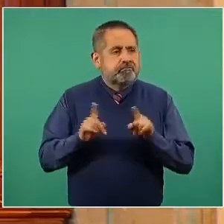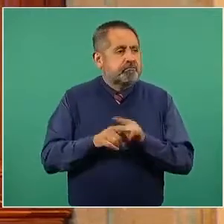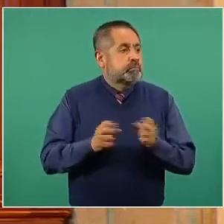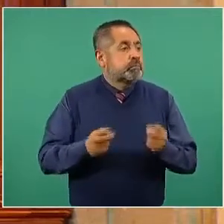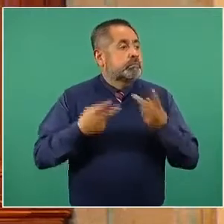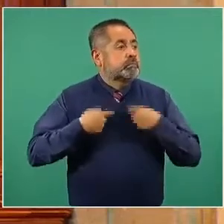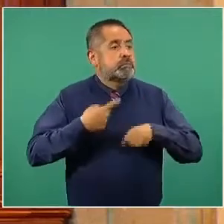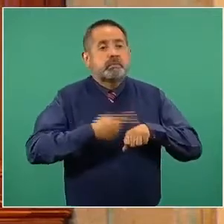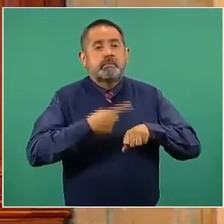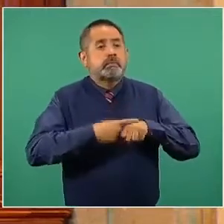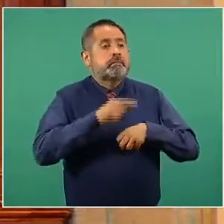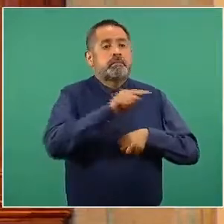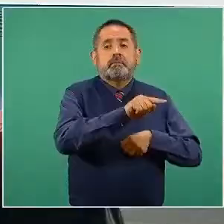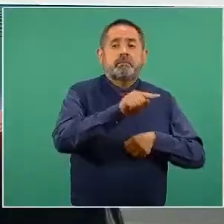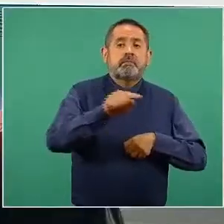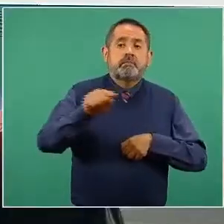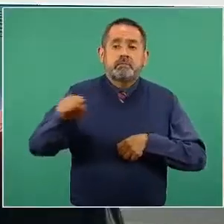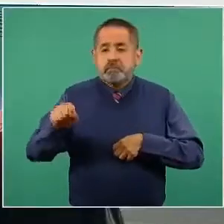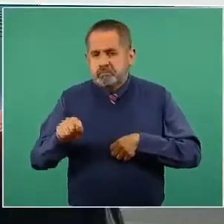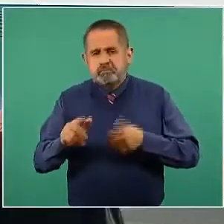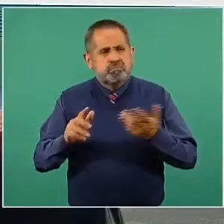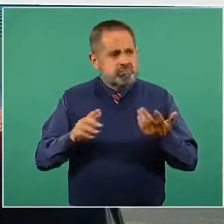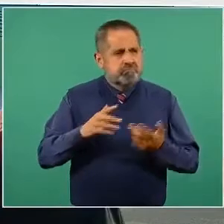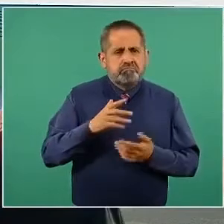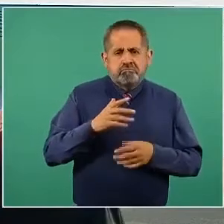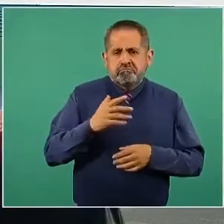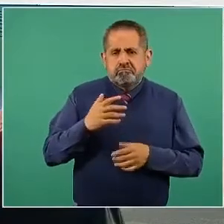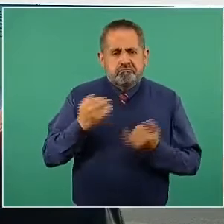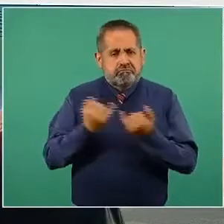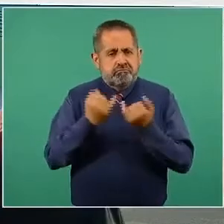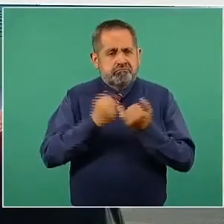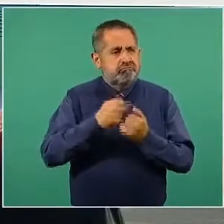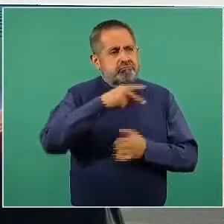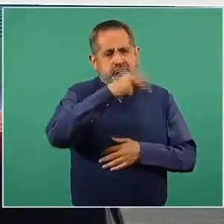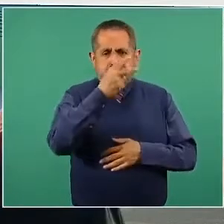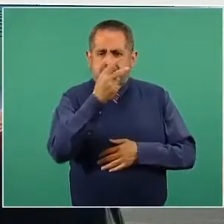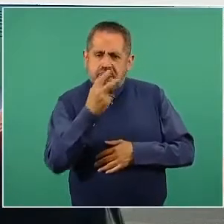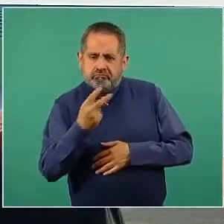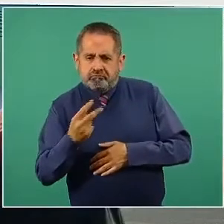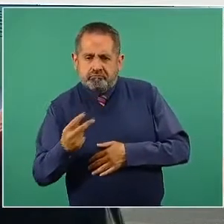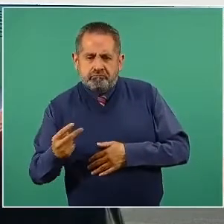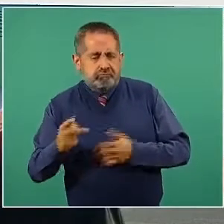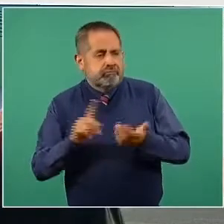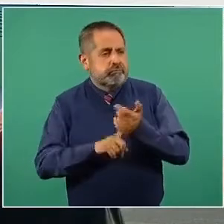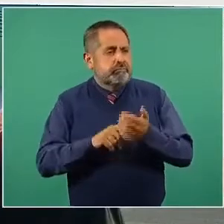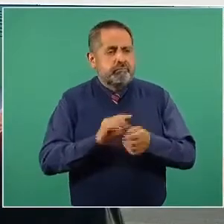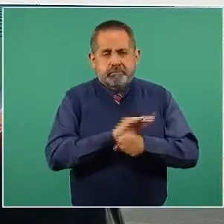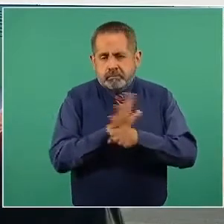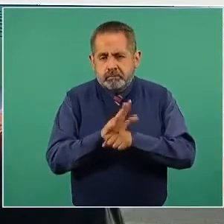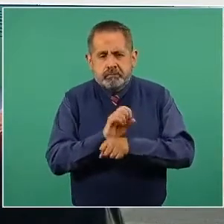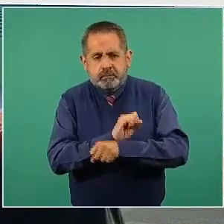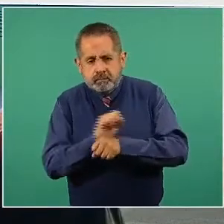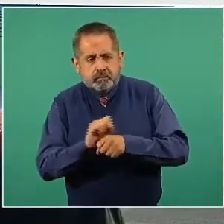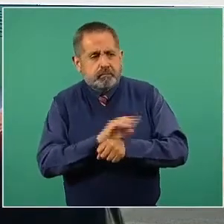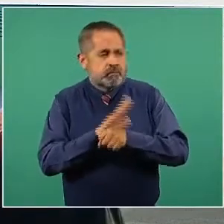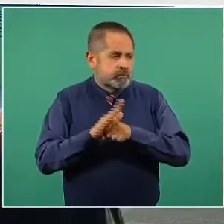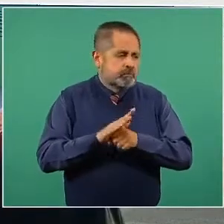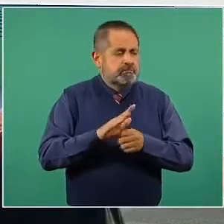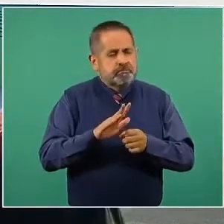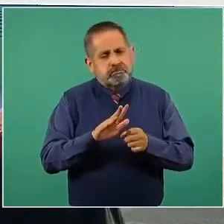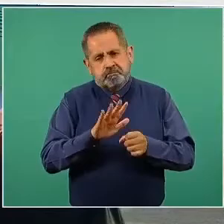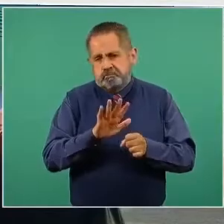de enfermedad, es decir, con la cantidad de casos totales estimados que incluyen los COVID leves, los COVID moderados, pues